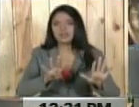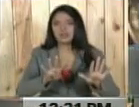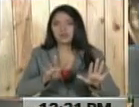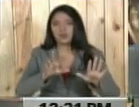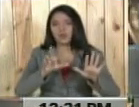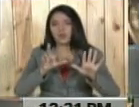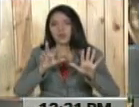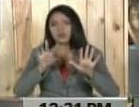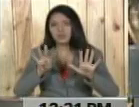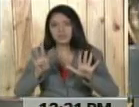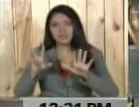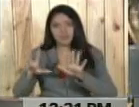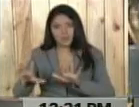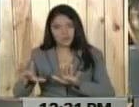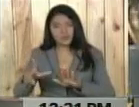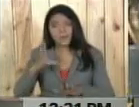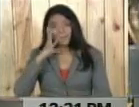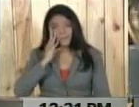1958-1998. Es una experiencia